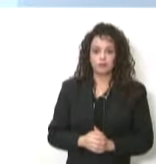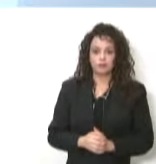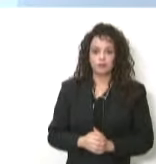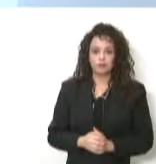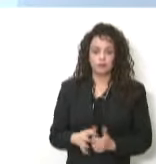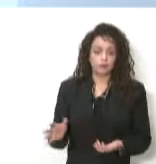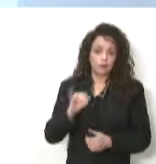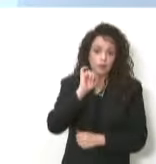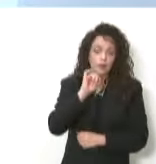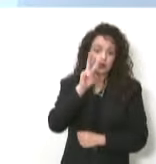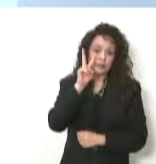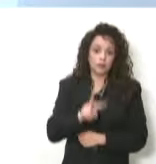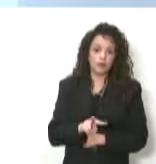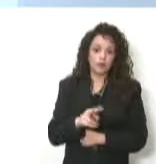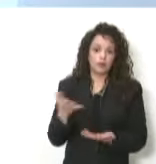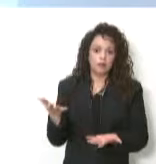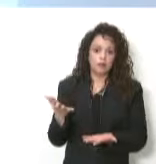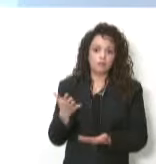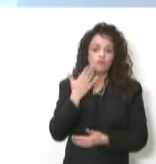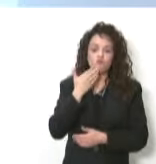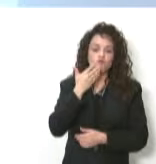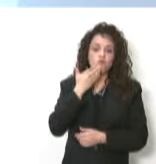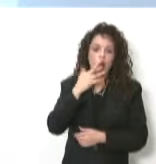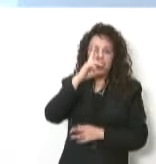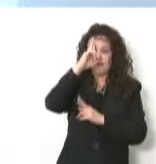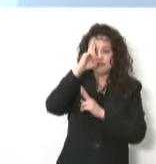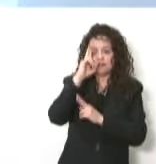absoluto con ello perder respeto a la autoridad